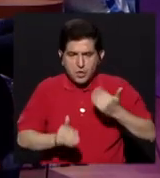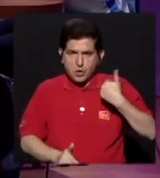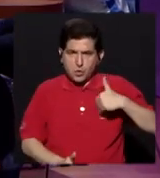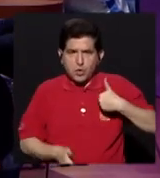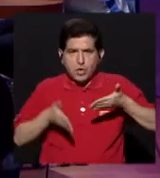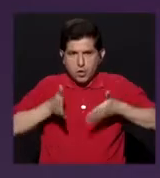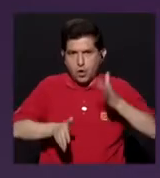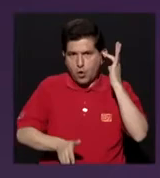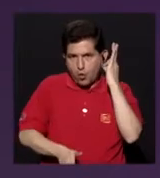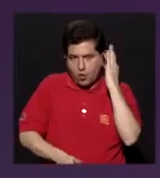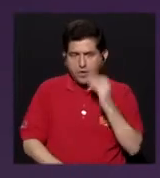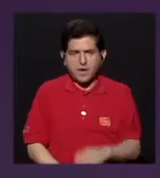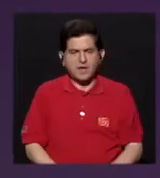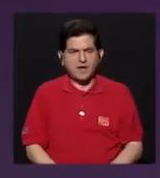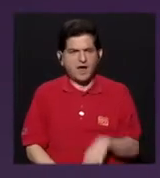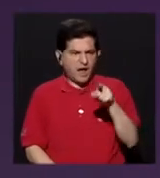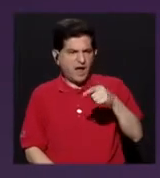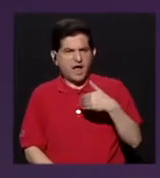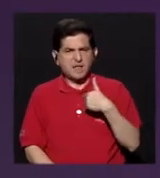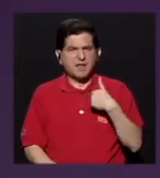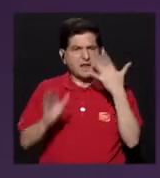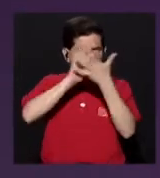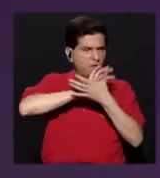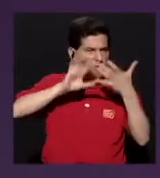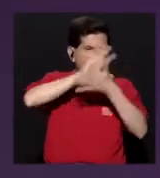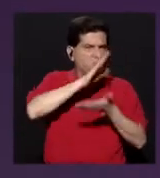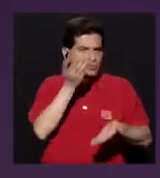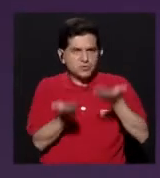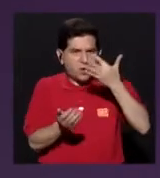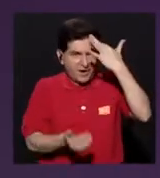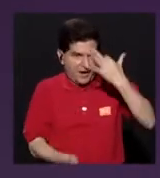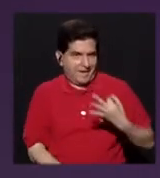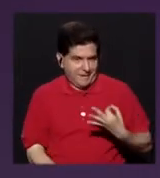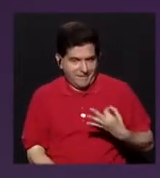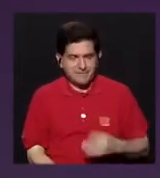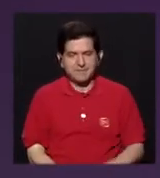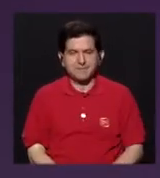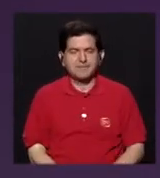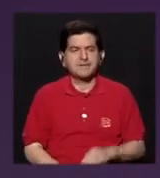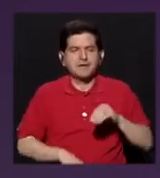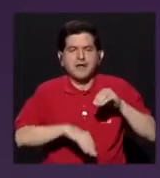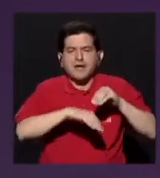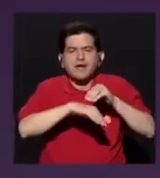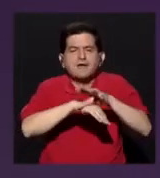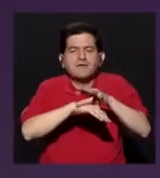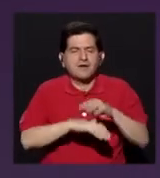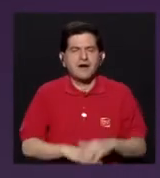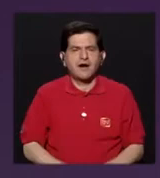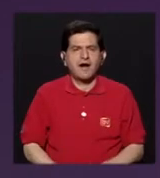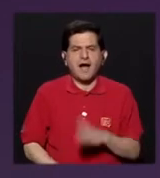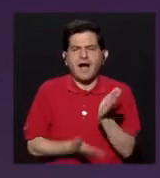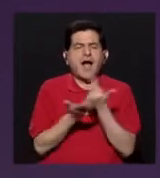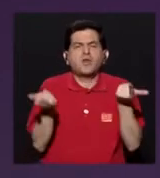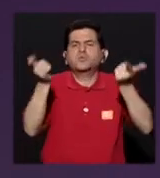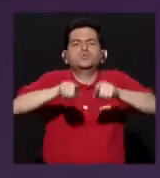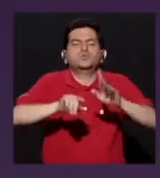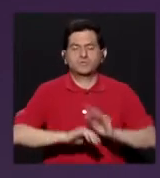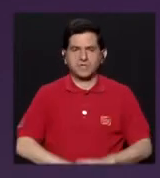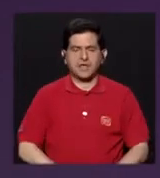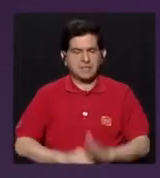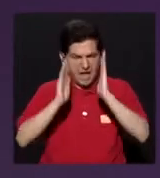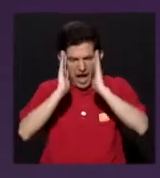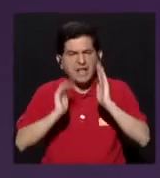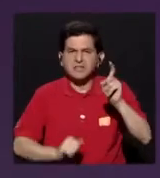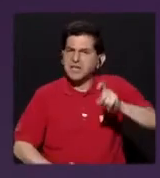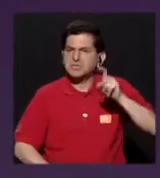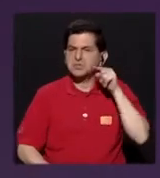para ver si es que está confundido o confundida, ¿verdad? Casi siempre enfocan como la atención a algo le pasa a él, entonces atiéndamelo